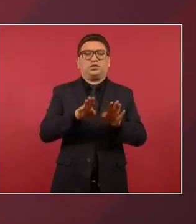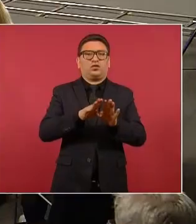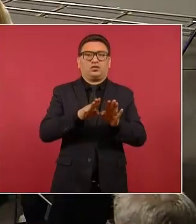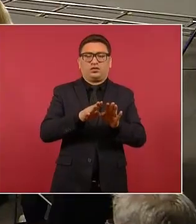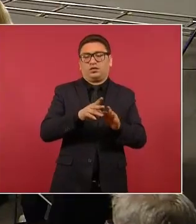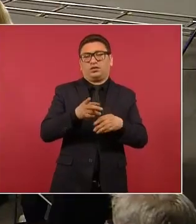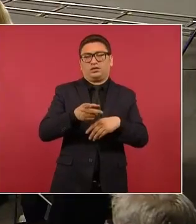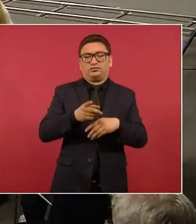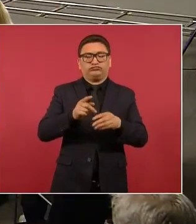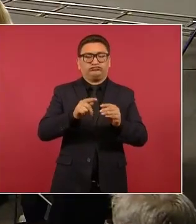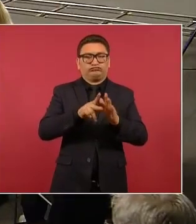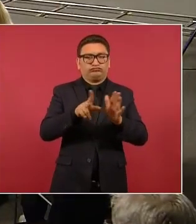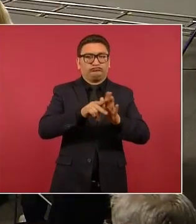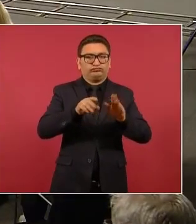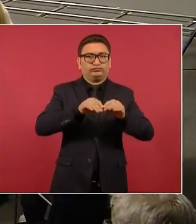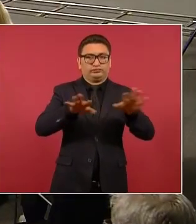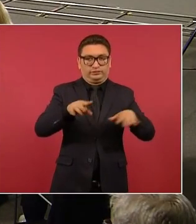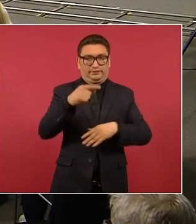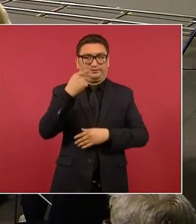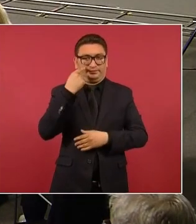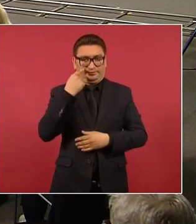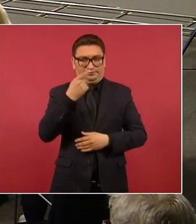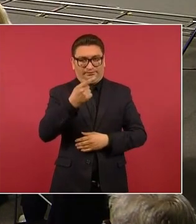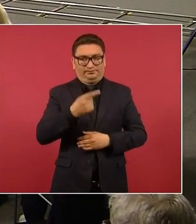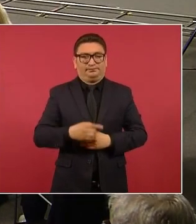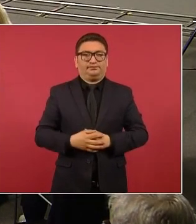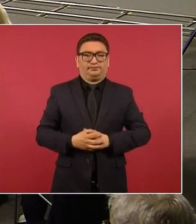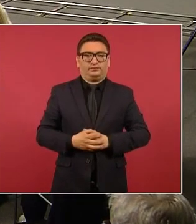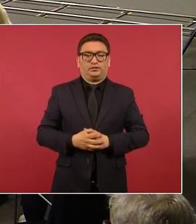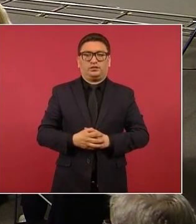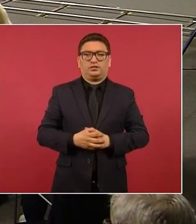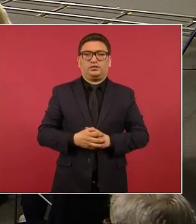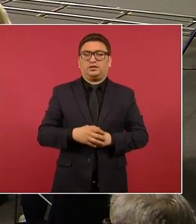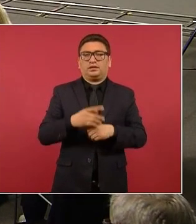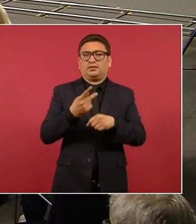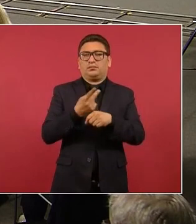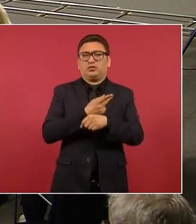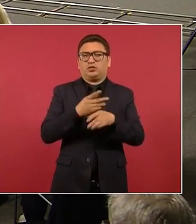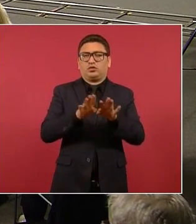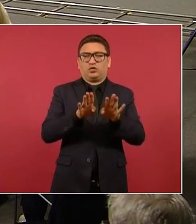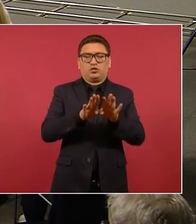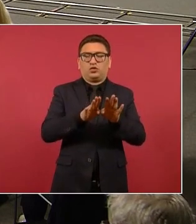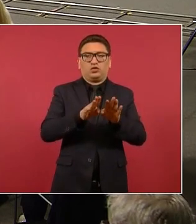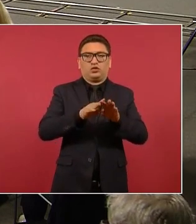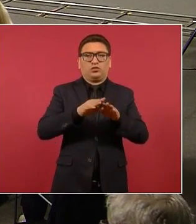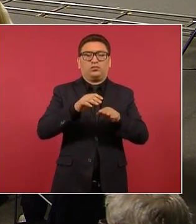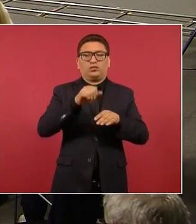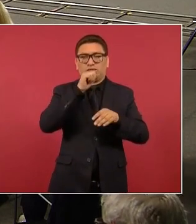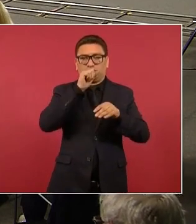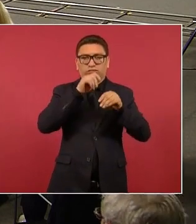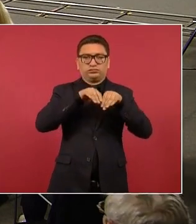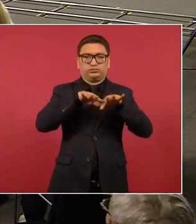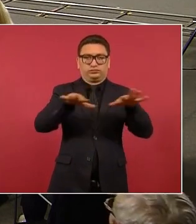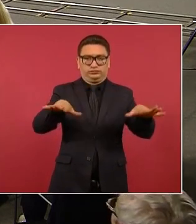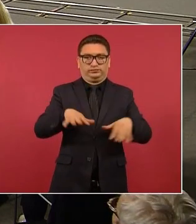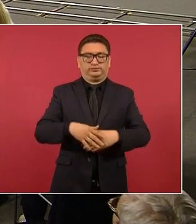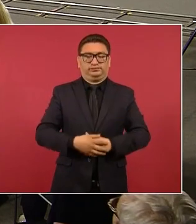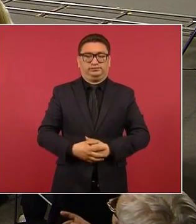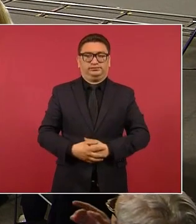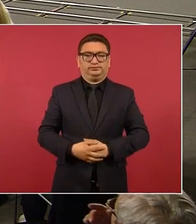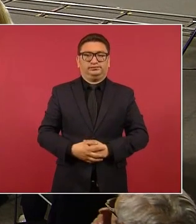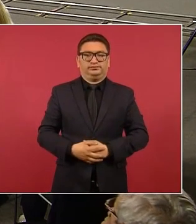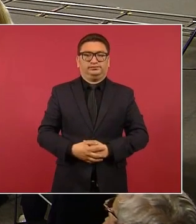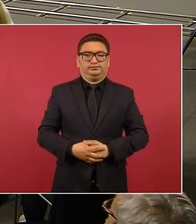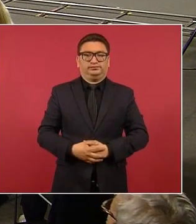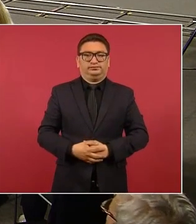la orden del día. Vamos a ver cómo editorializaron algunos la marcha del INE.